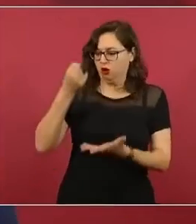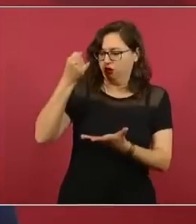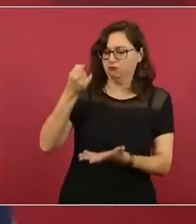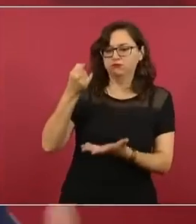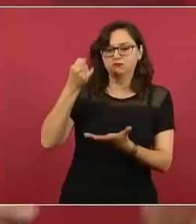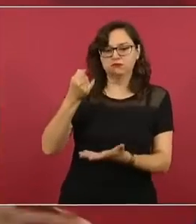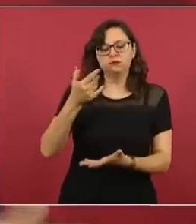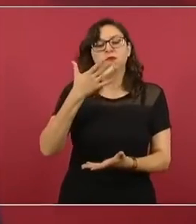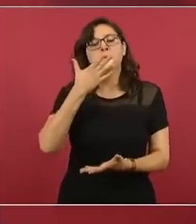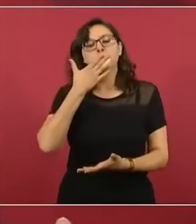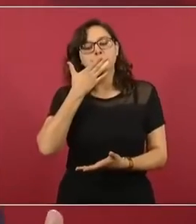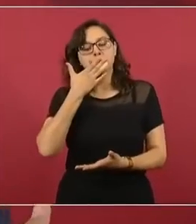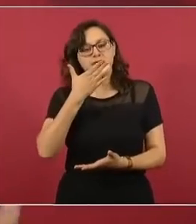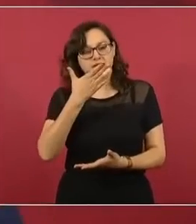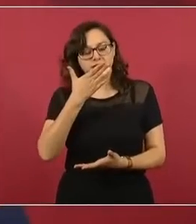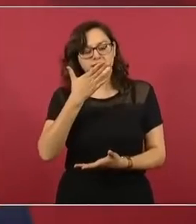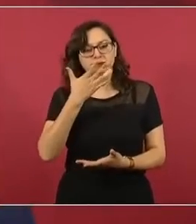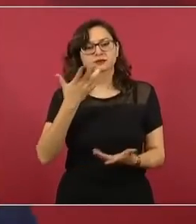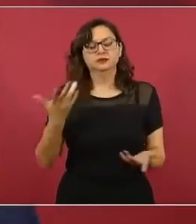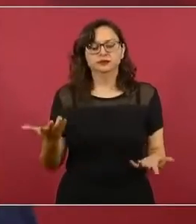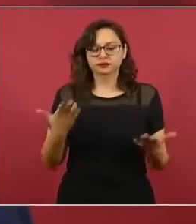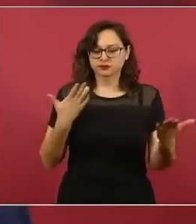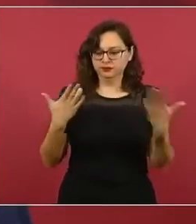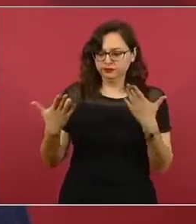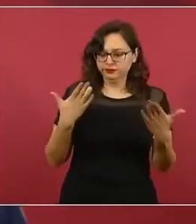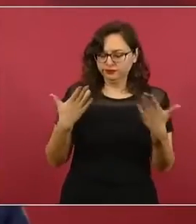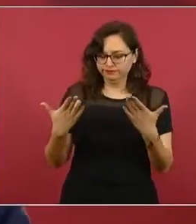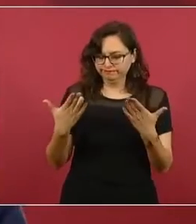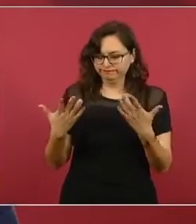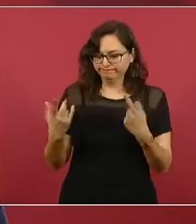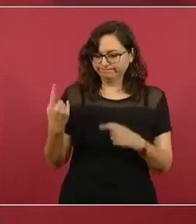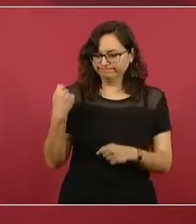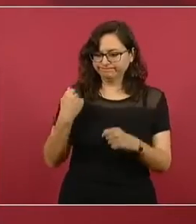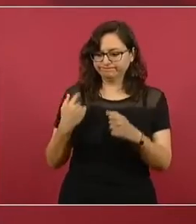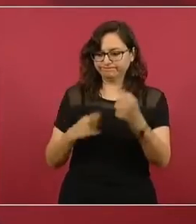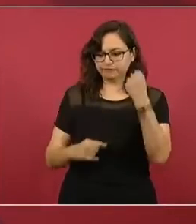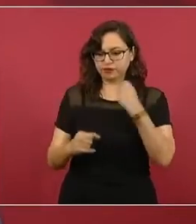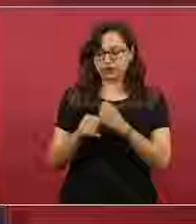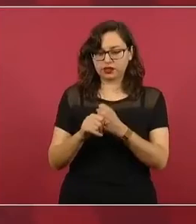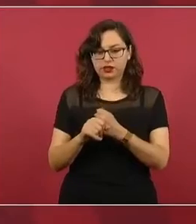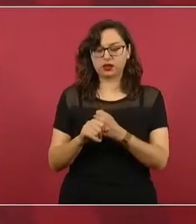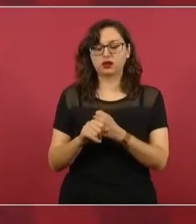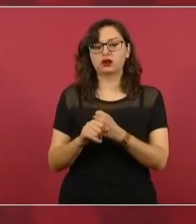Hasta ahora, con relación al año pasado, llevamos un